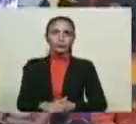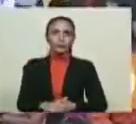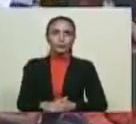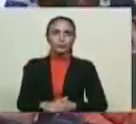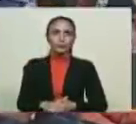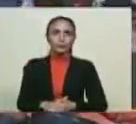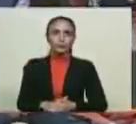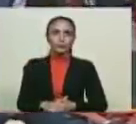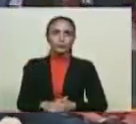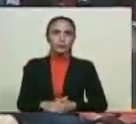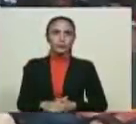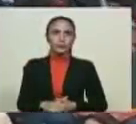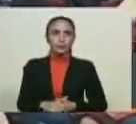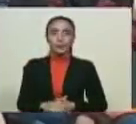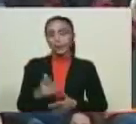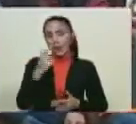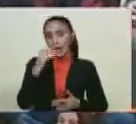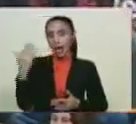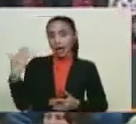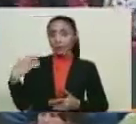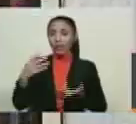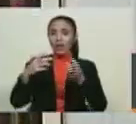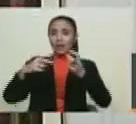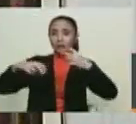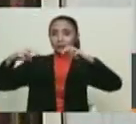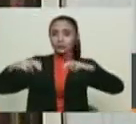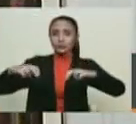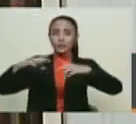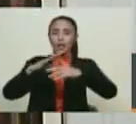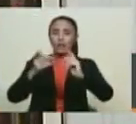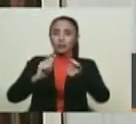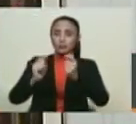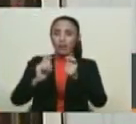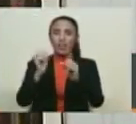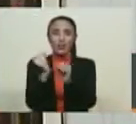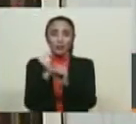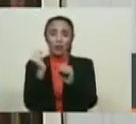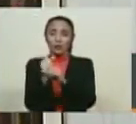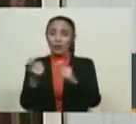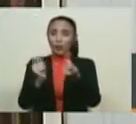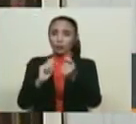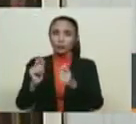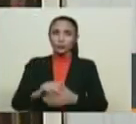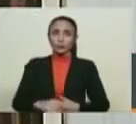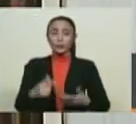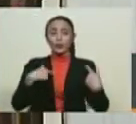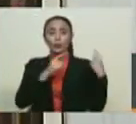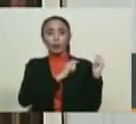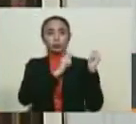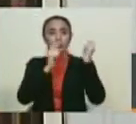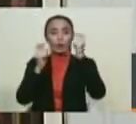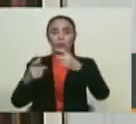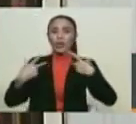La otra vez tuvimos varias mesas de trabajo, Aristóbulo, ¿te acuerdas? Te encargo a ti, Aristóbulo,